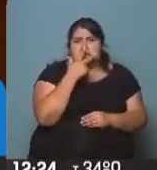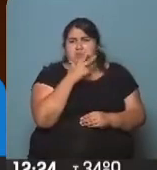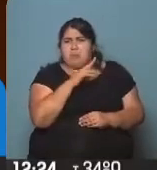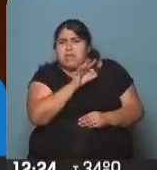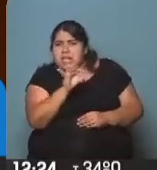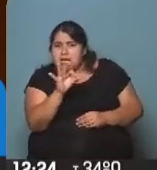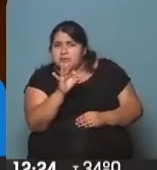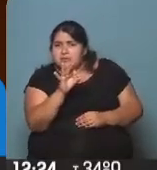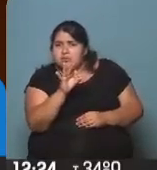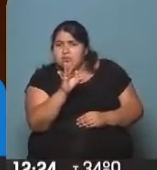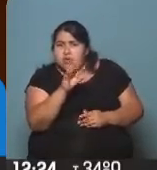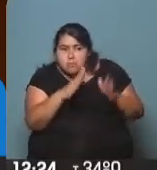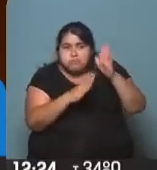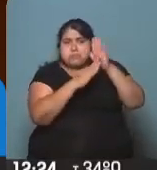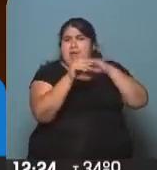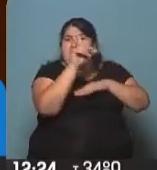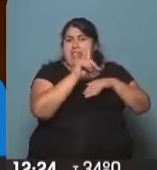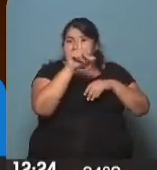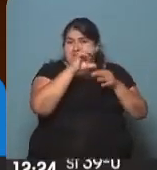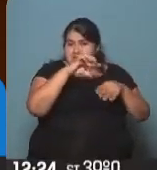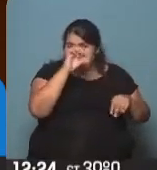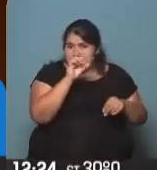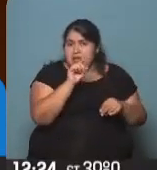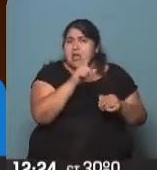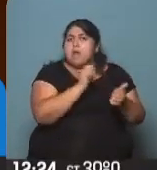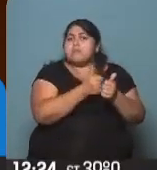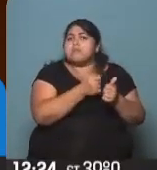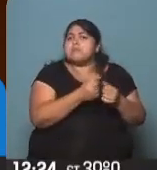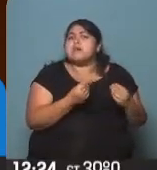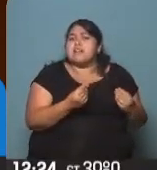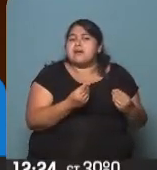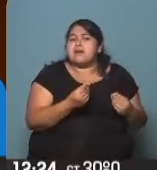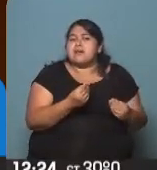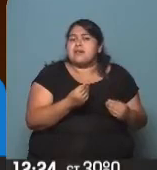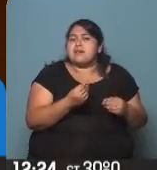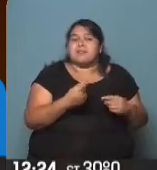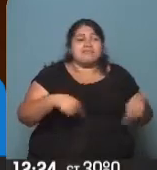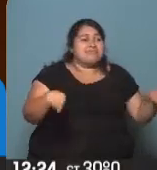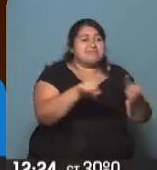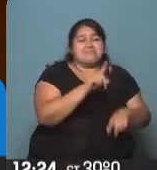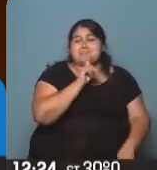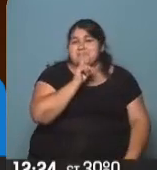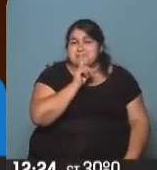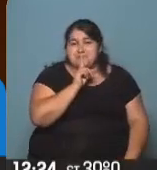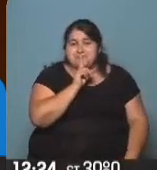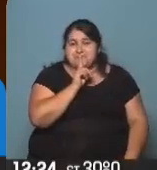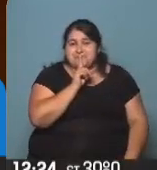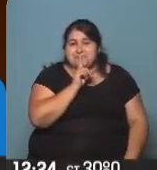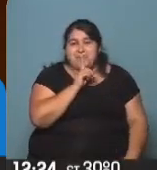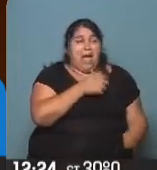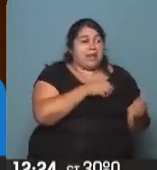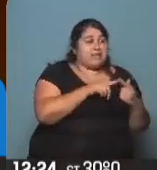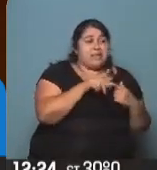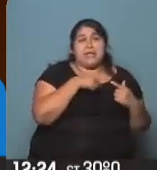conferencias episcopales de América Latina, ¿saben con cuántos abusos llegan? Ninguno sabe. No sabemos ni la argentina, ni la brasileña,